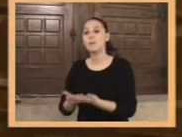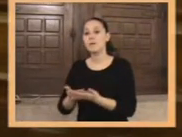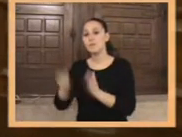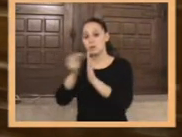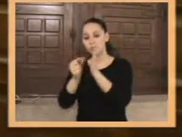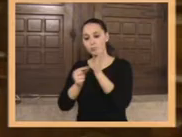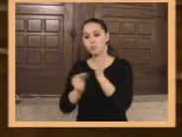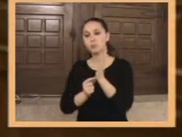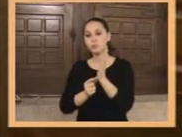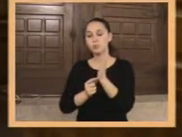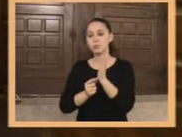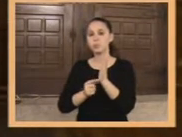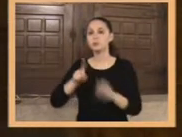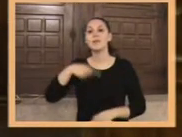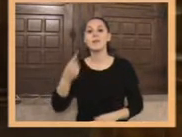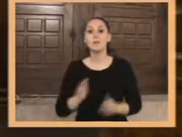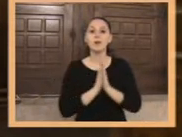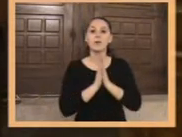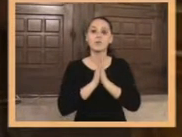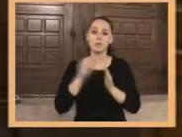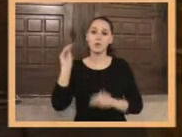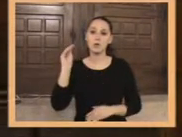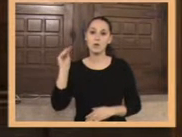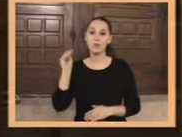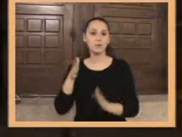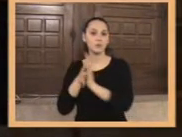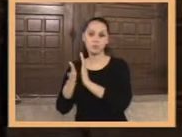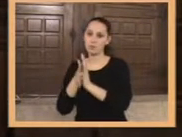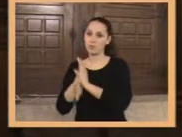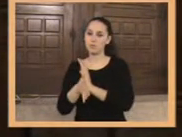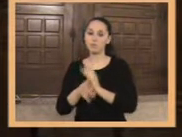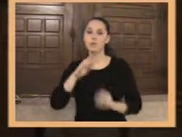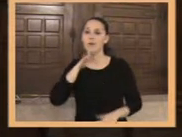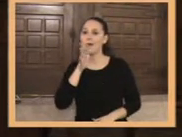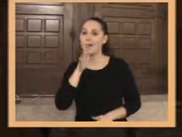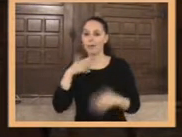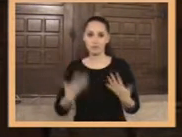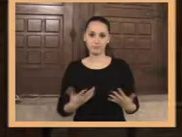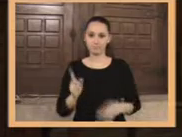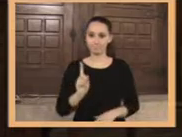cuestión, en mociones, en ruegos y preguntas, así lo manifieste. Le ruego que se adhiera al reglamento de este pleno.